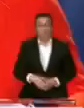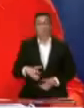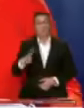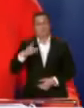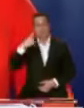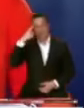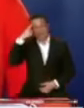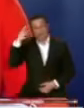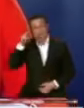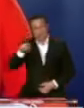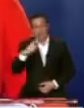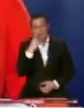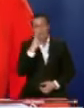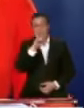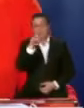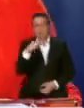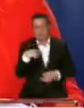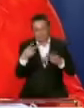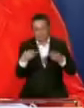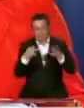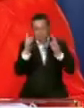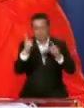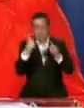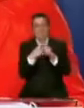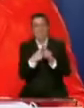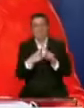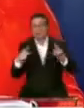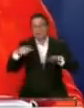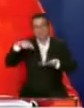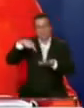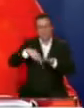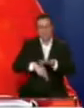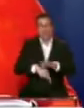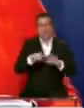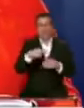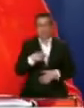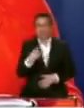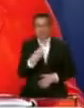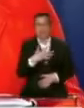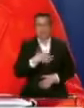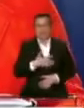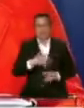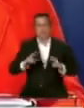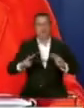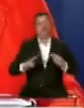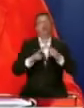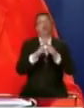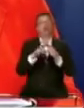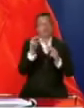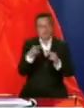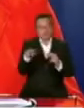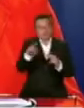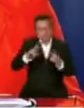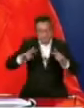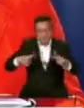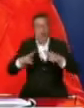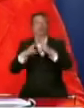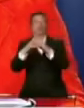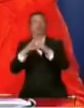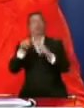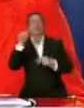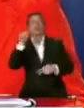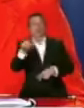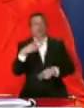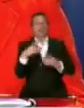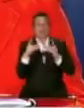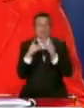que esta pregunta nos permite marcar una diferencia muy profunda entre aquellos que queremos construir y reconstruir en nuestra